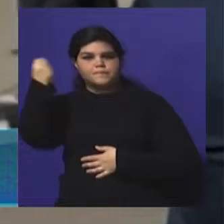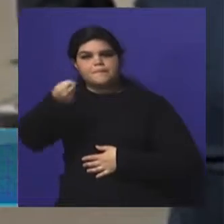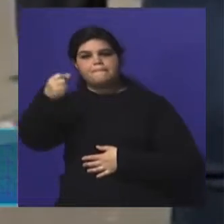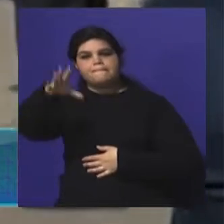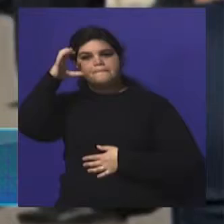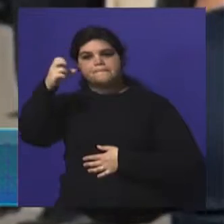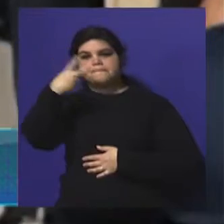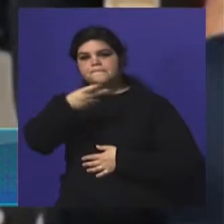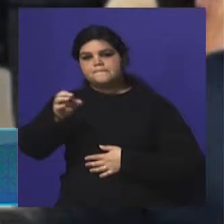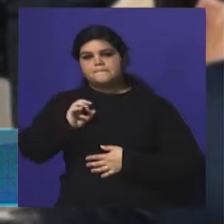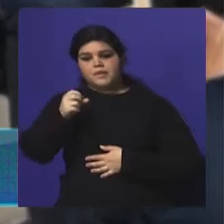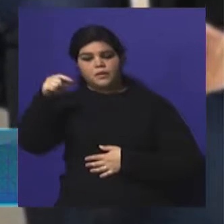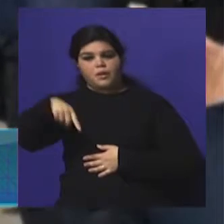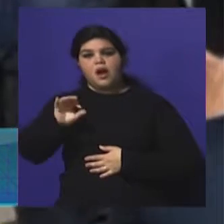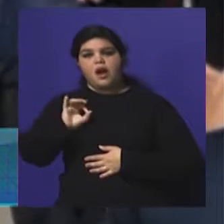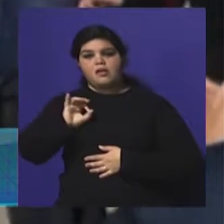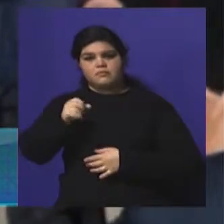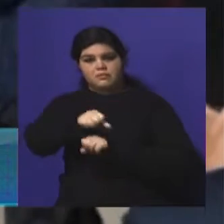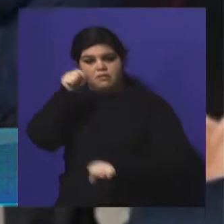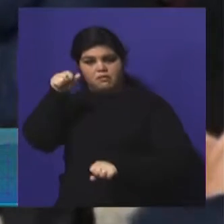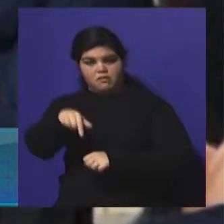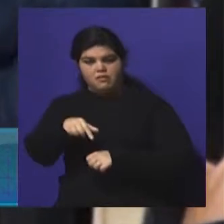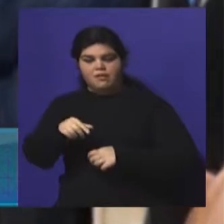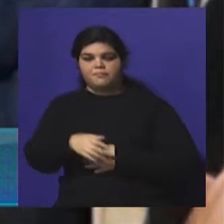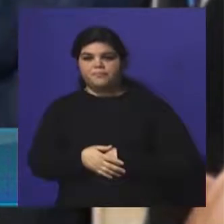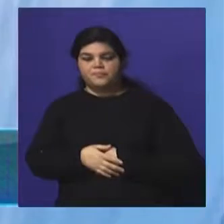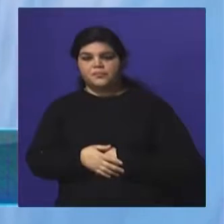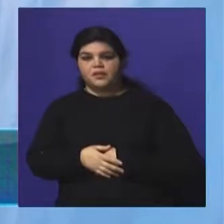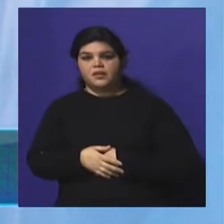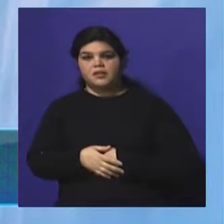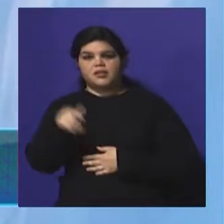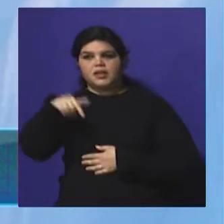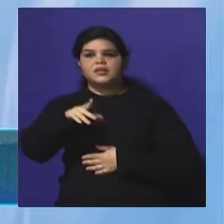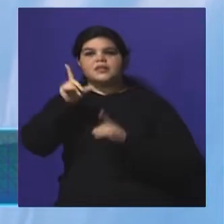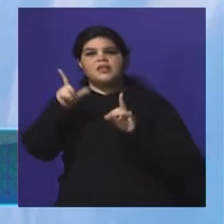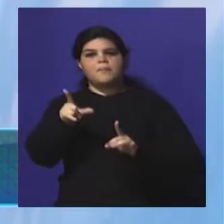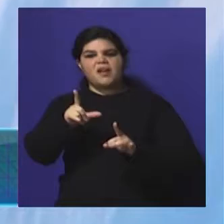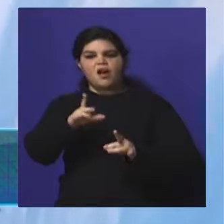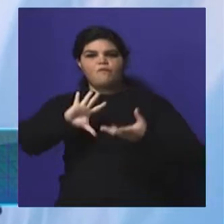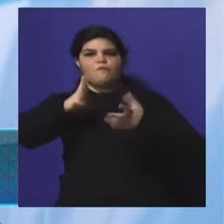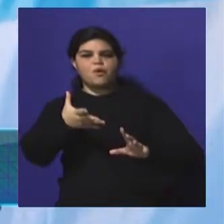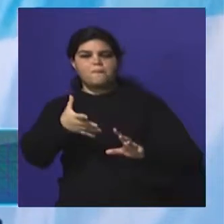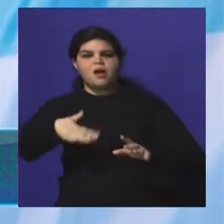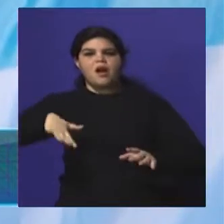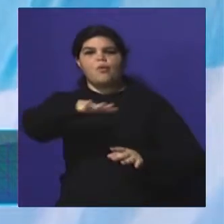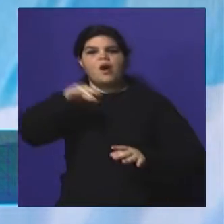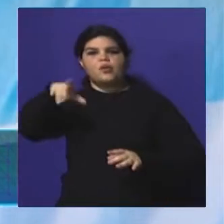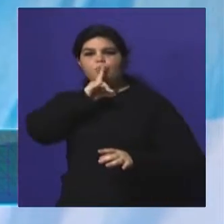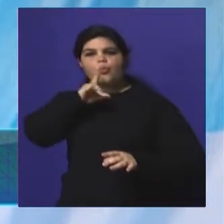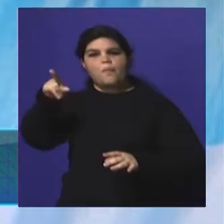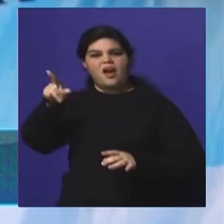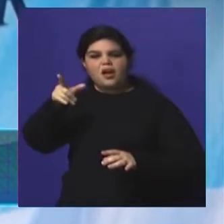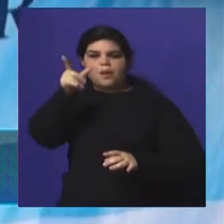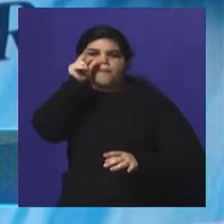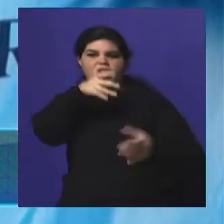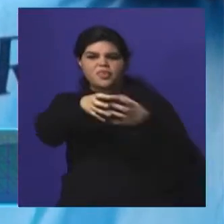independencia argentina, el mapa político que se presentaba en la provincia de Tucumán era muy